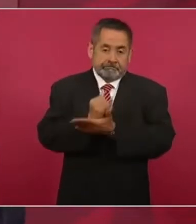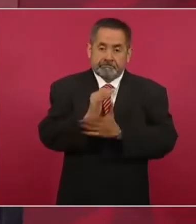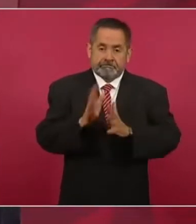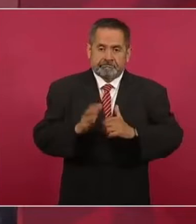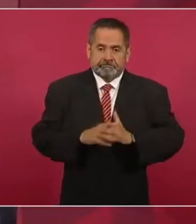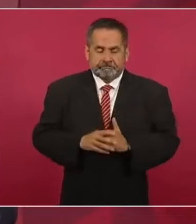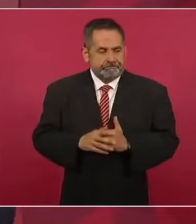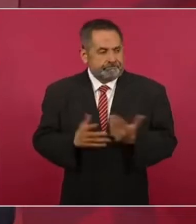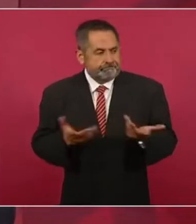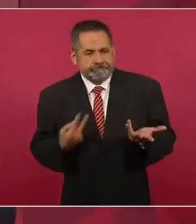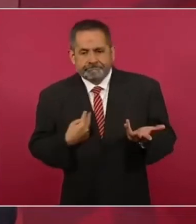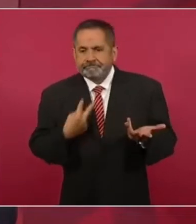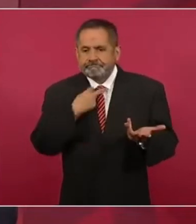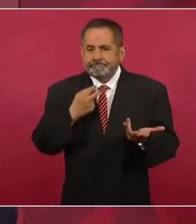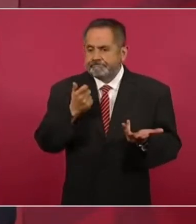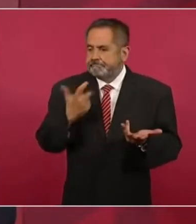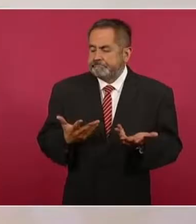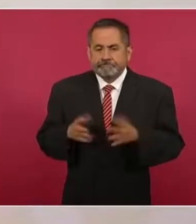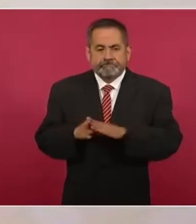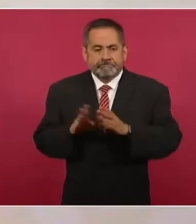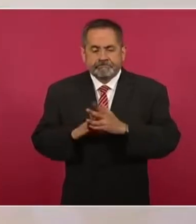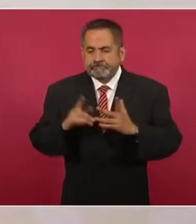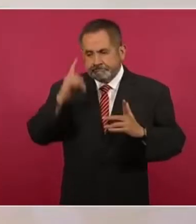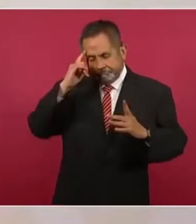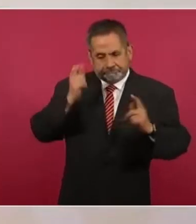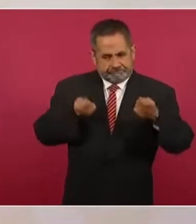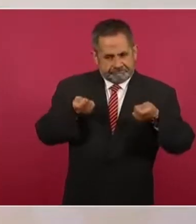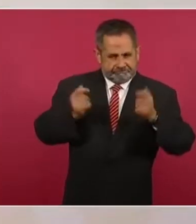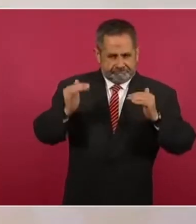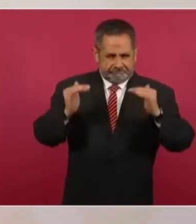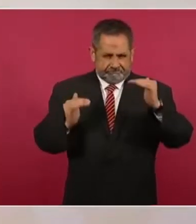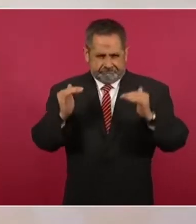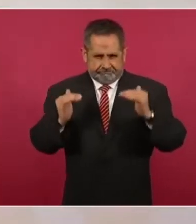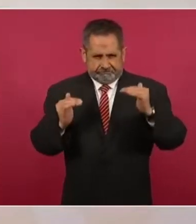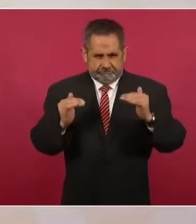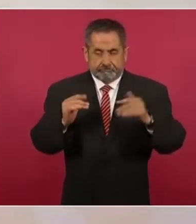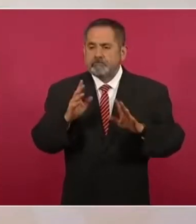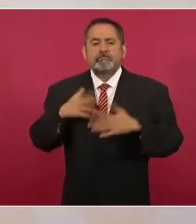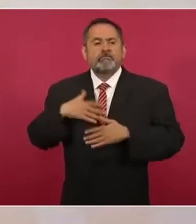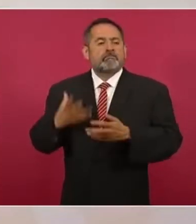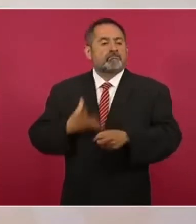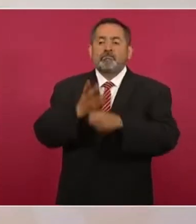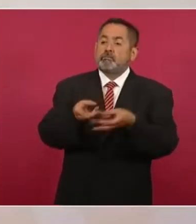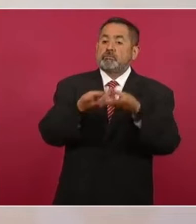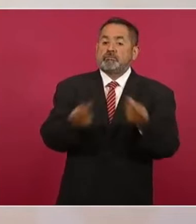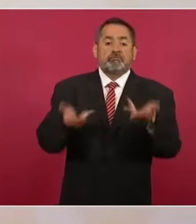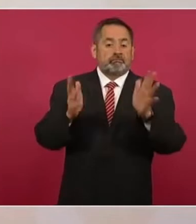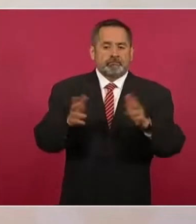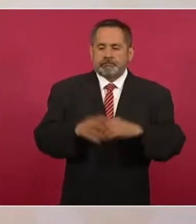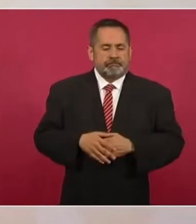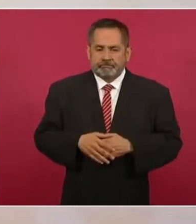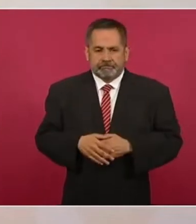para compensar, no para resolver en definitiva, es